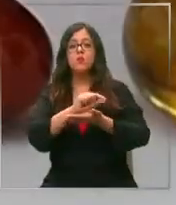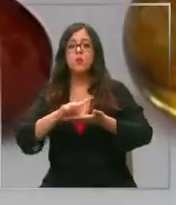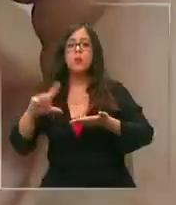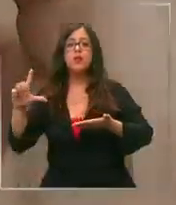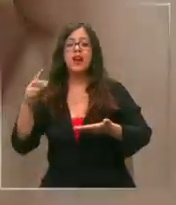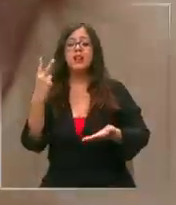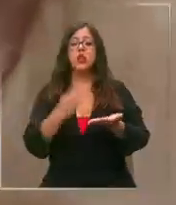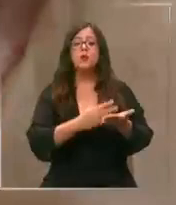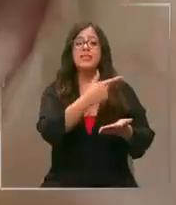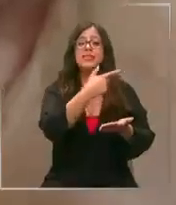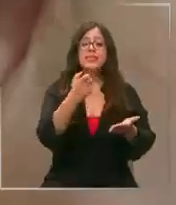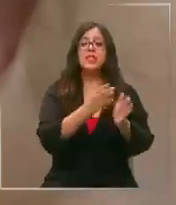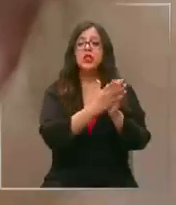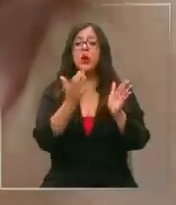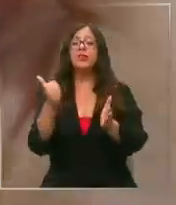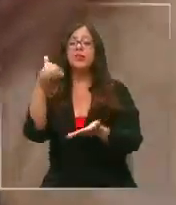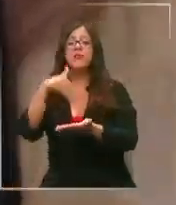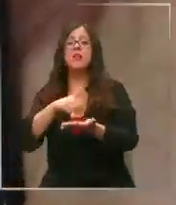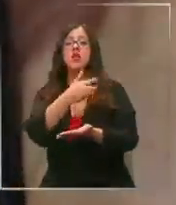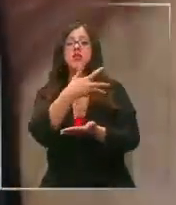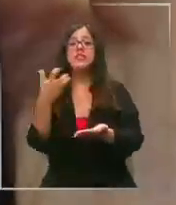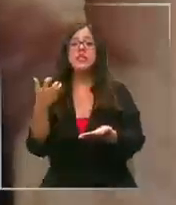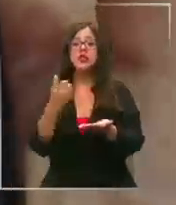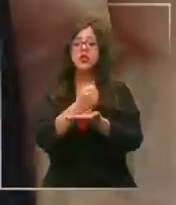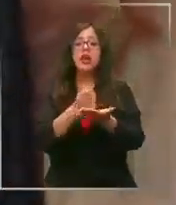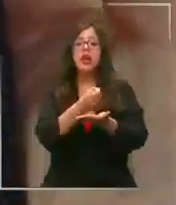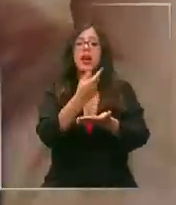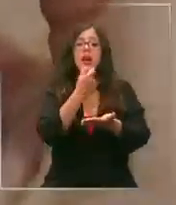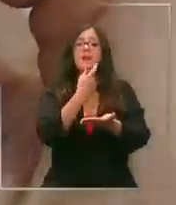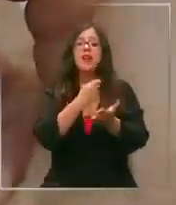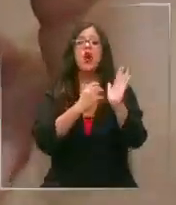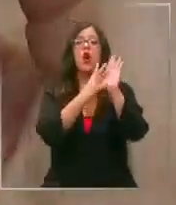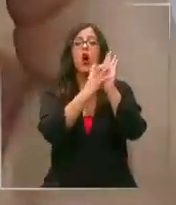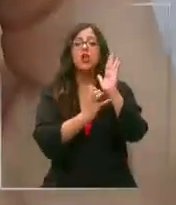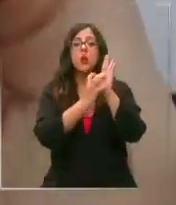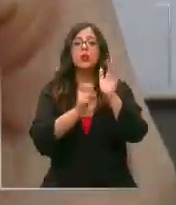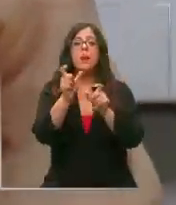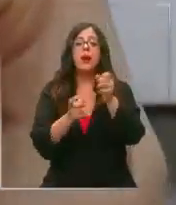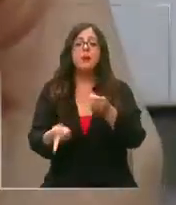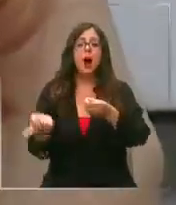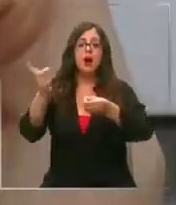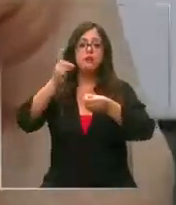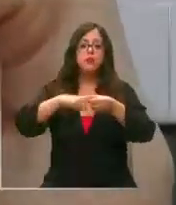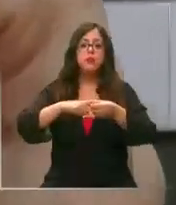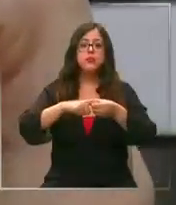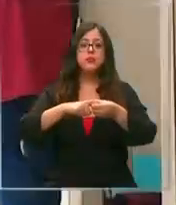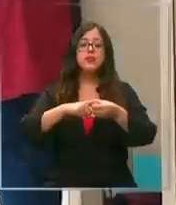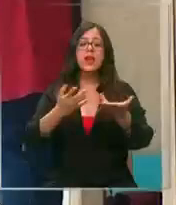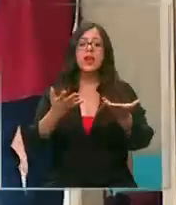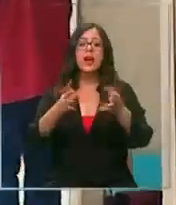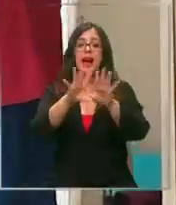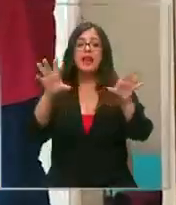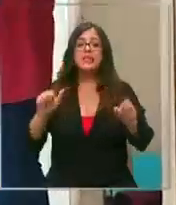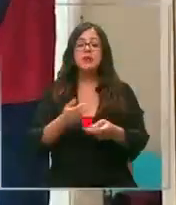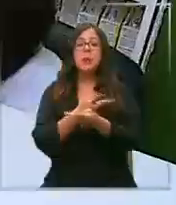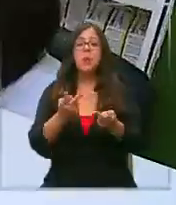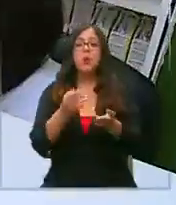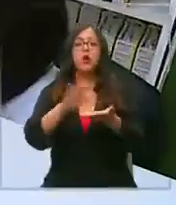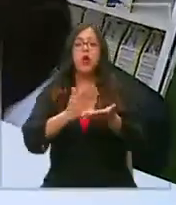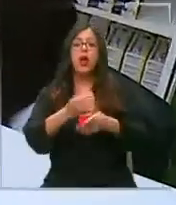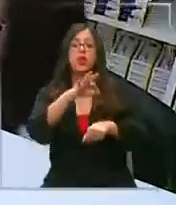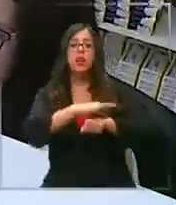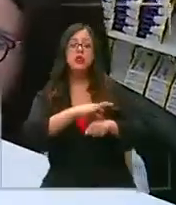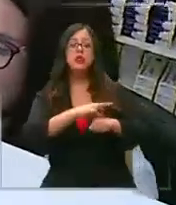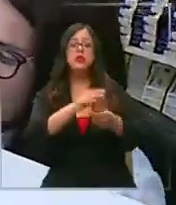de 2.700 a 6.900 los remedios con descuentos para los afiliados al sistema público de salud. Las